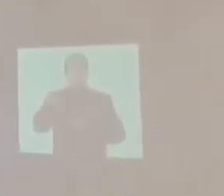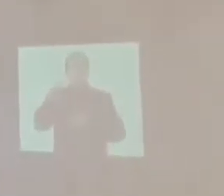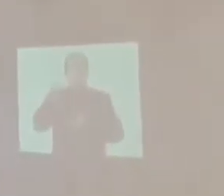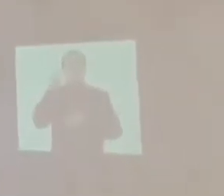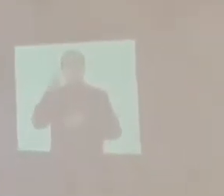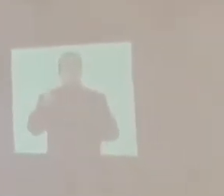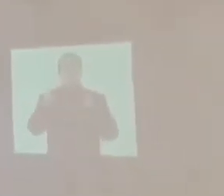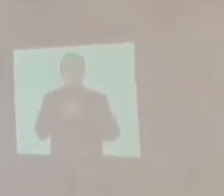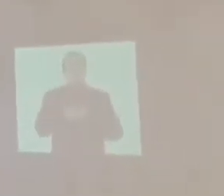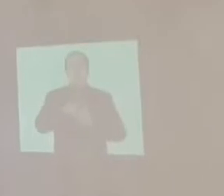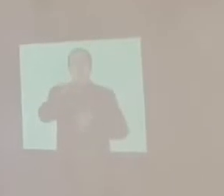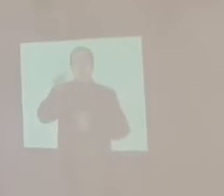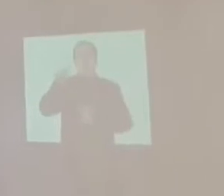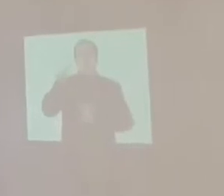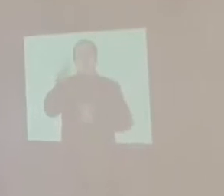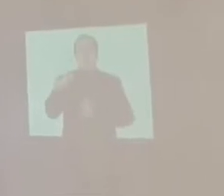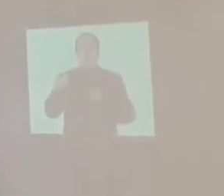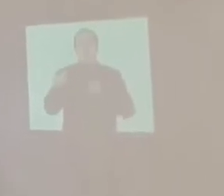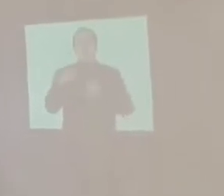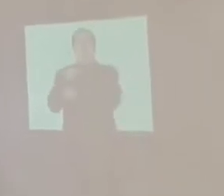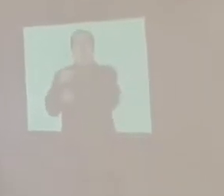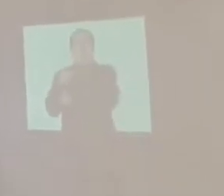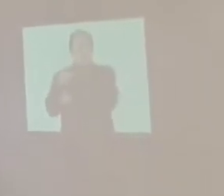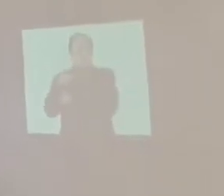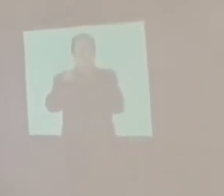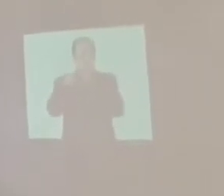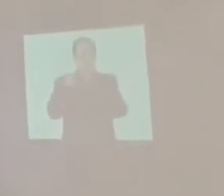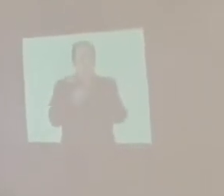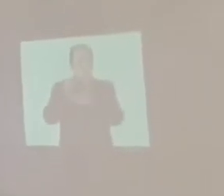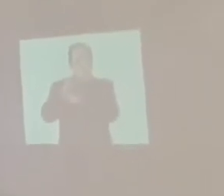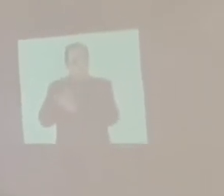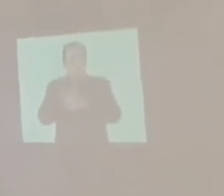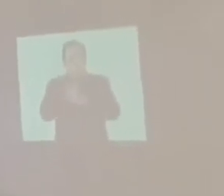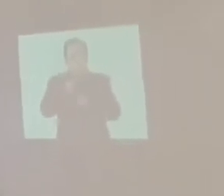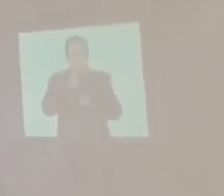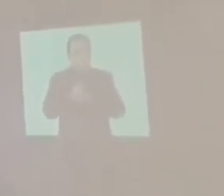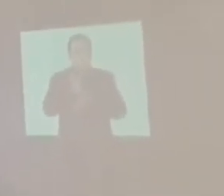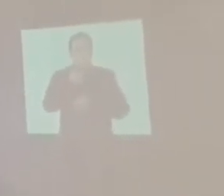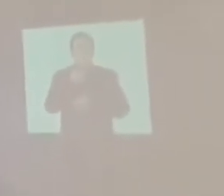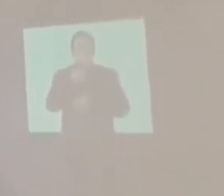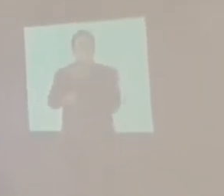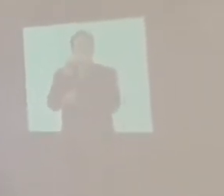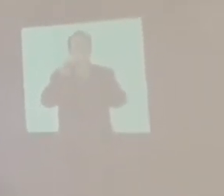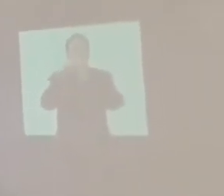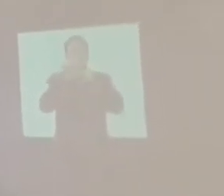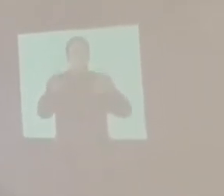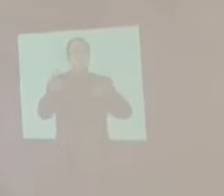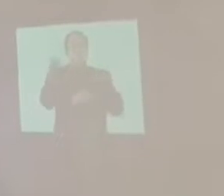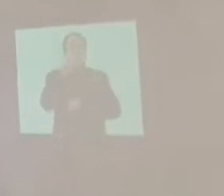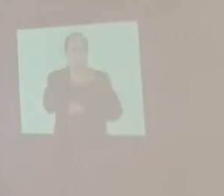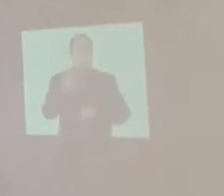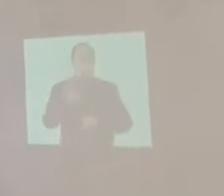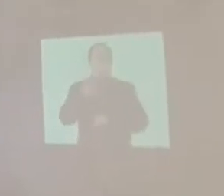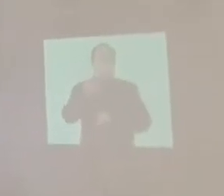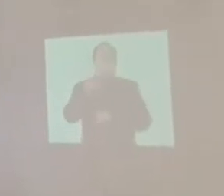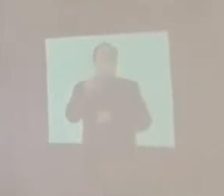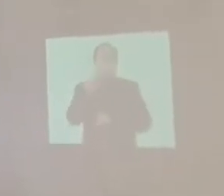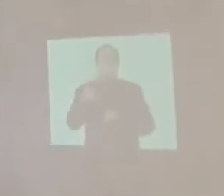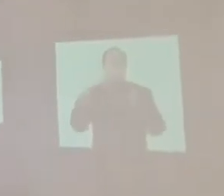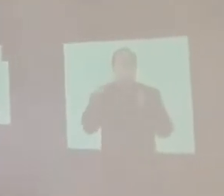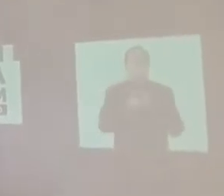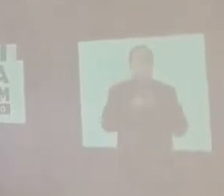63.191 cámaras en el sistema de videovigilancia de la ciudad con mejor calidad, incluyendo 28.000 nuevas cámaras del